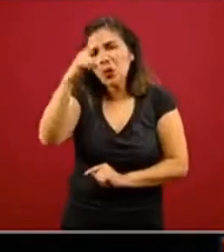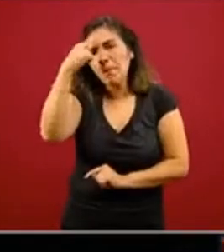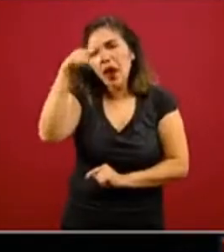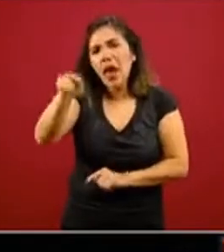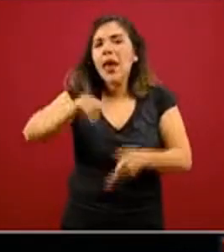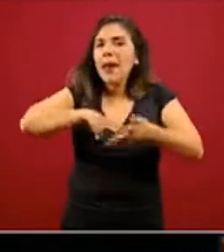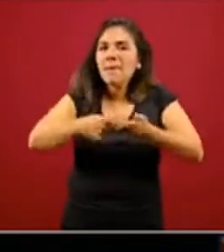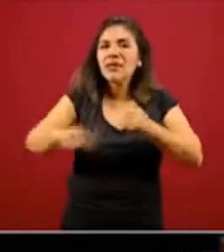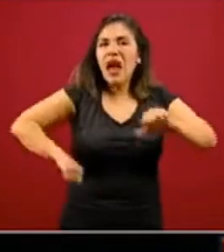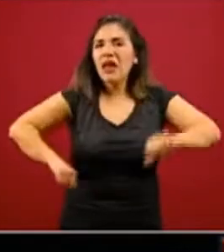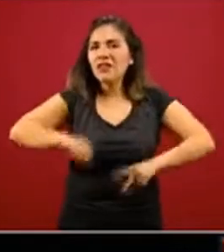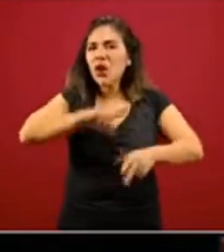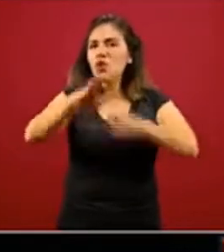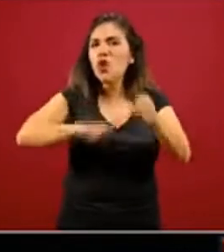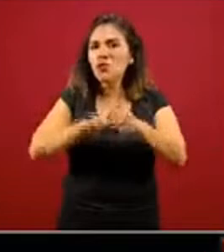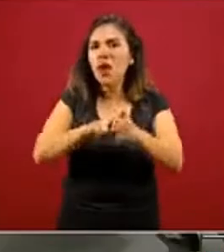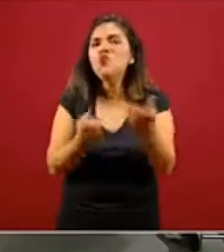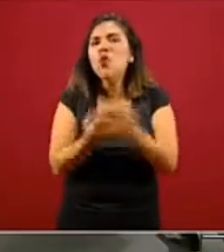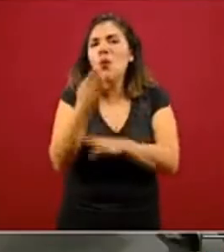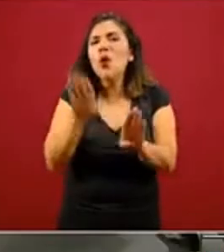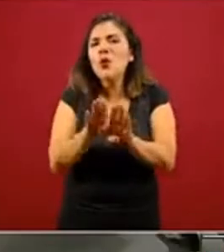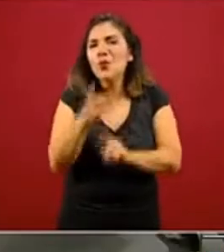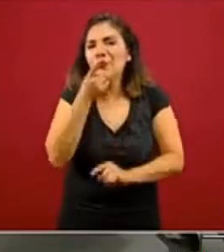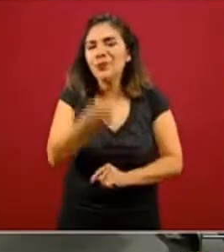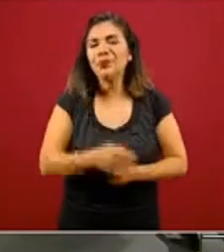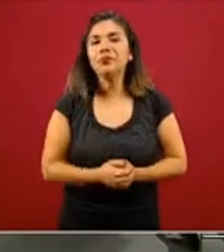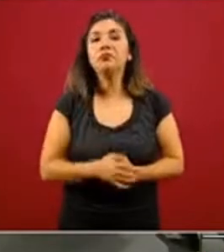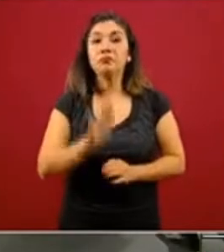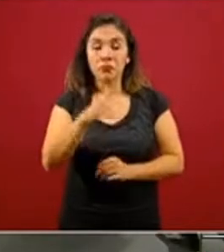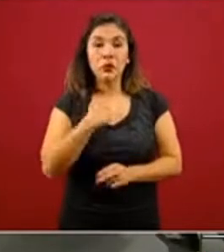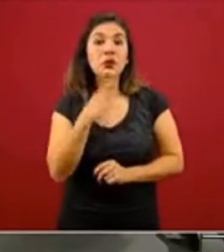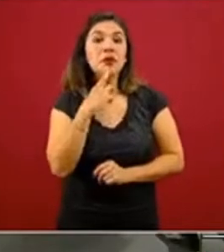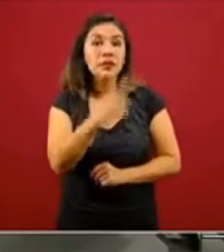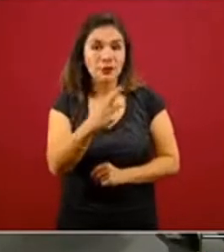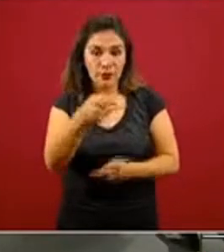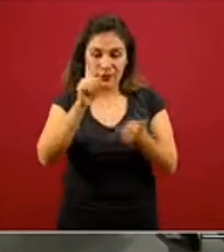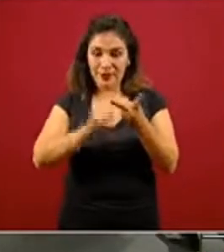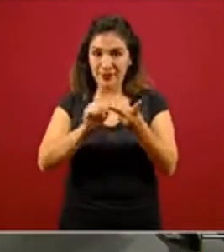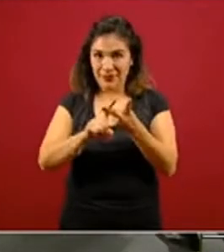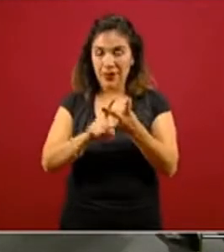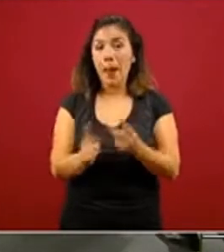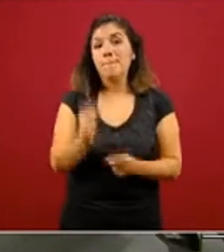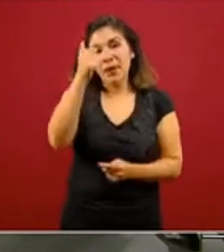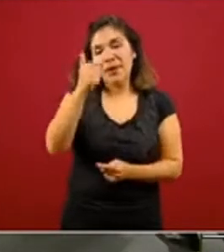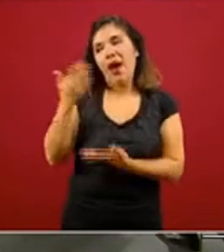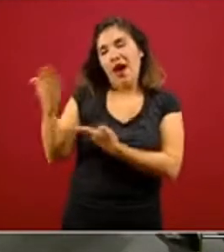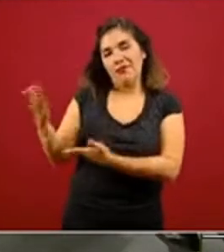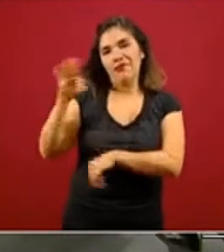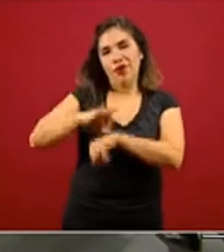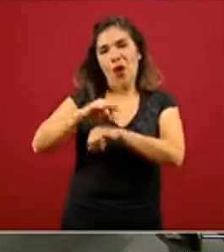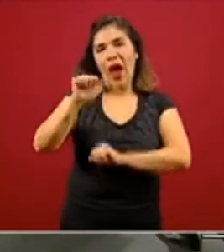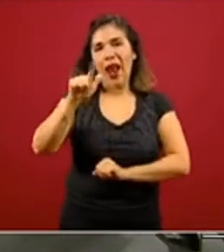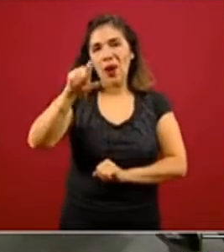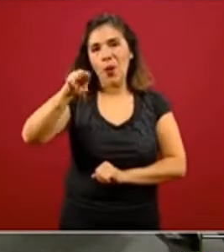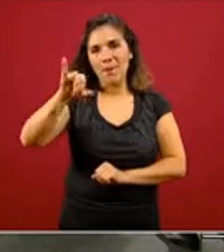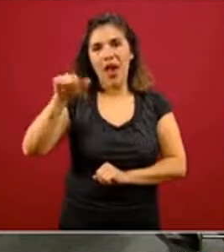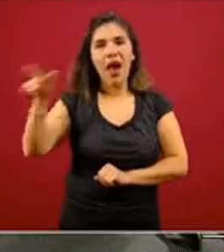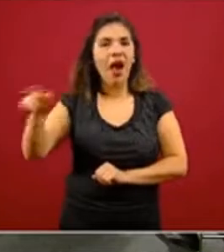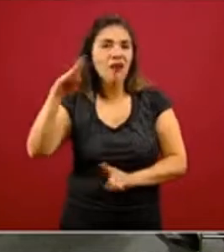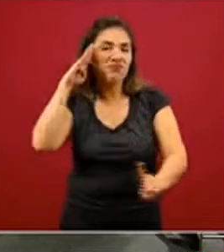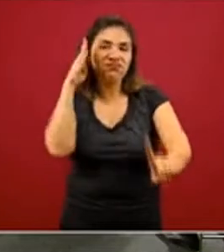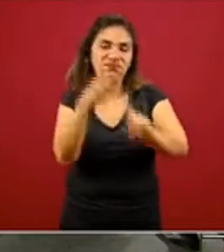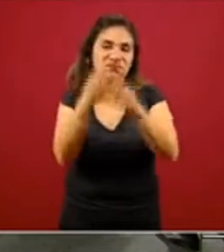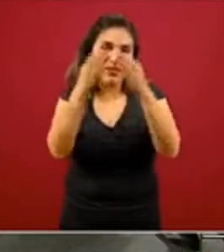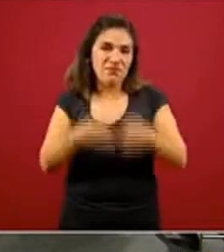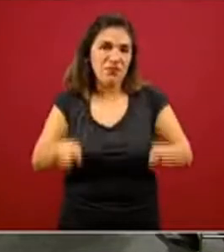a andar esta nueva normalidad? Gracias. Muchas gracias. Le respondo lo segundo. Lo primero le pido al doctor Alomía, quien es el punto focal nacional